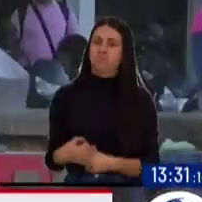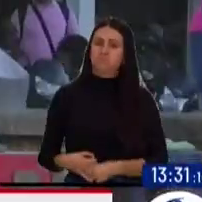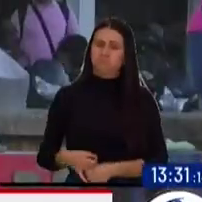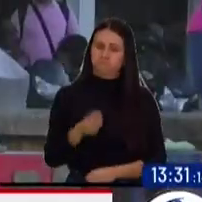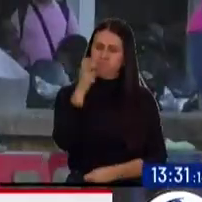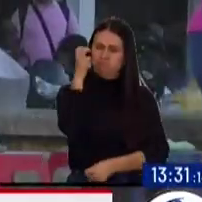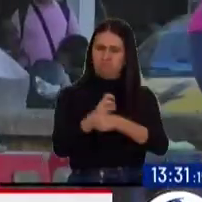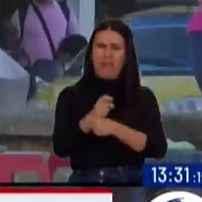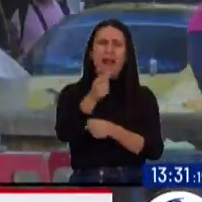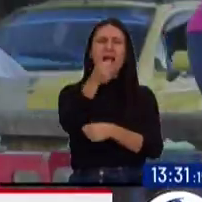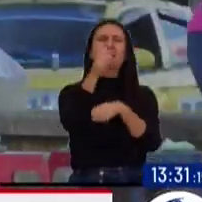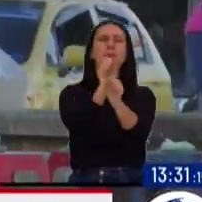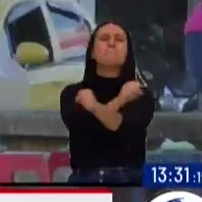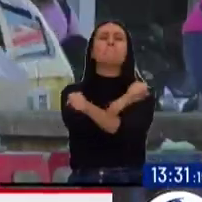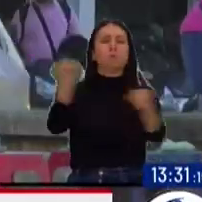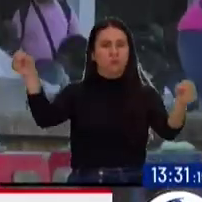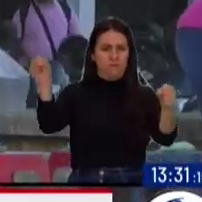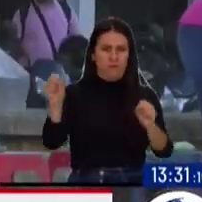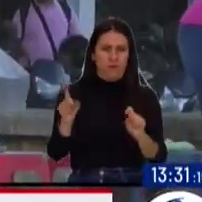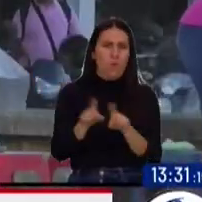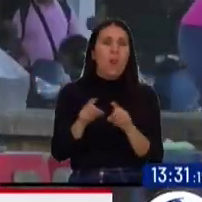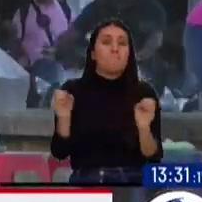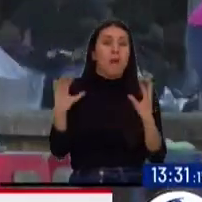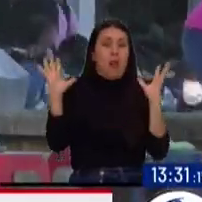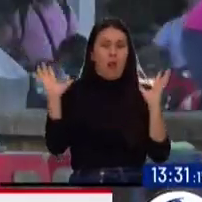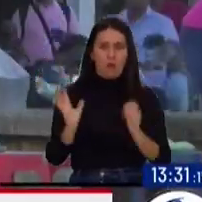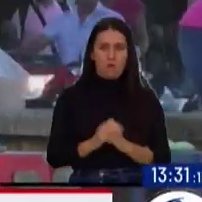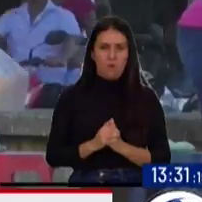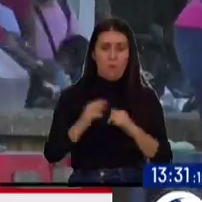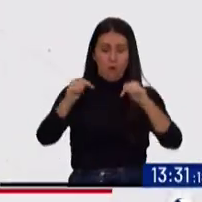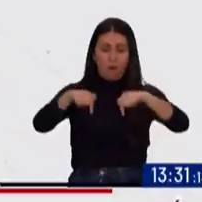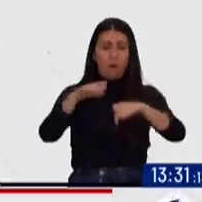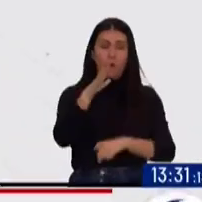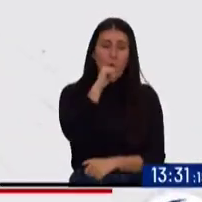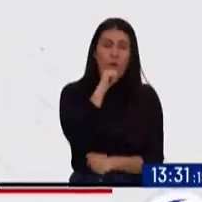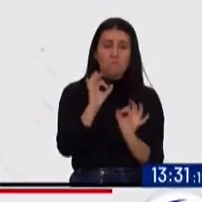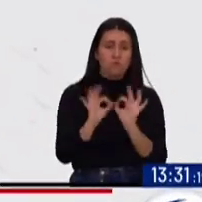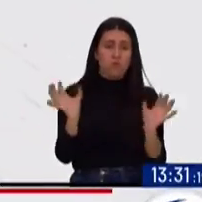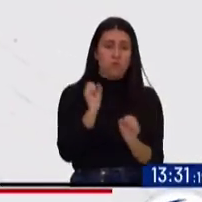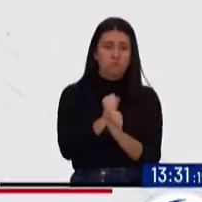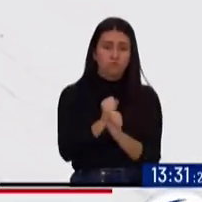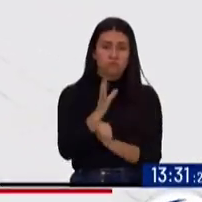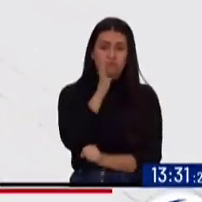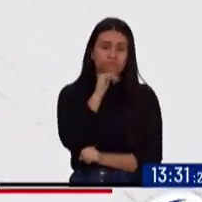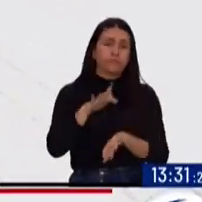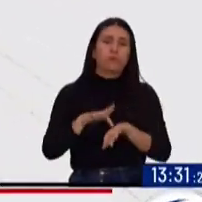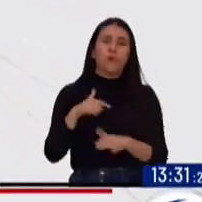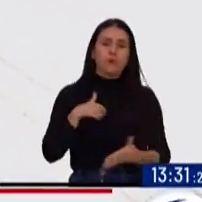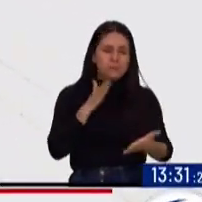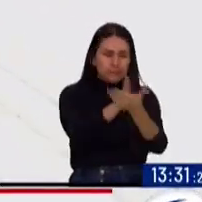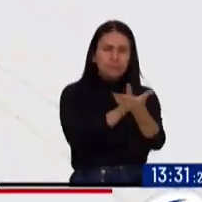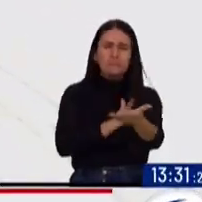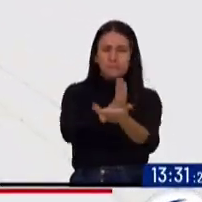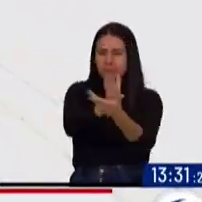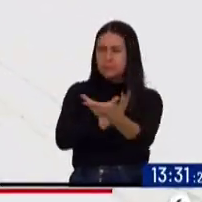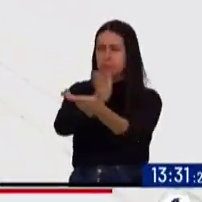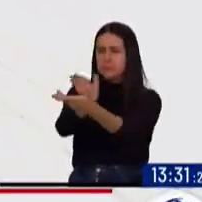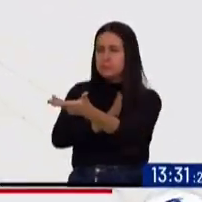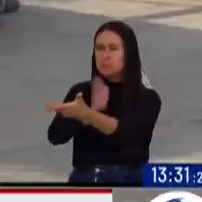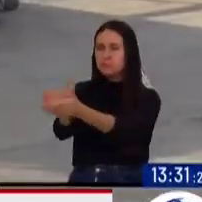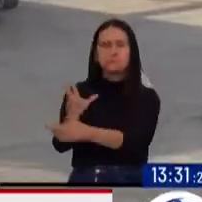necesidades es casi que un milagro. Porque aquí no hay oportunidad de trabajo. Uno toca muchas puertas y no le